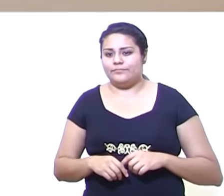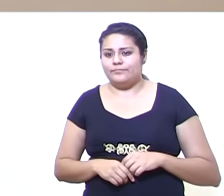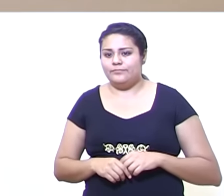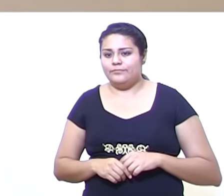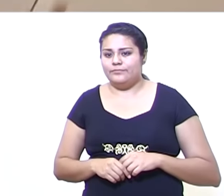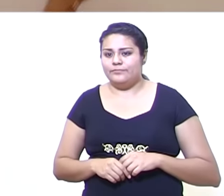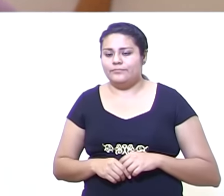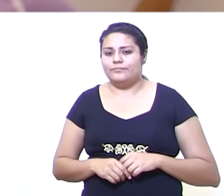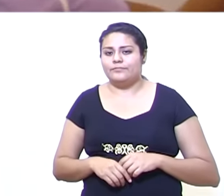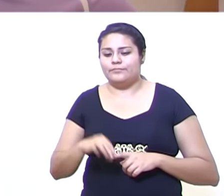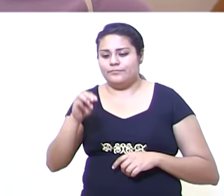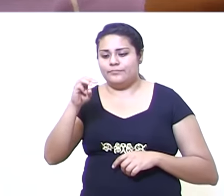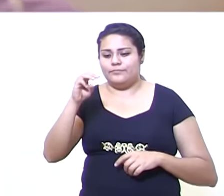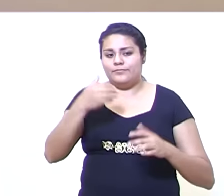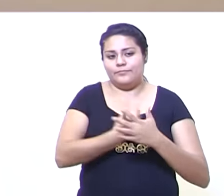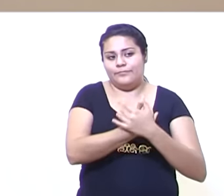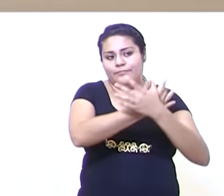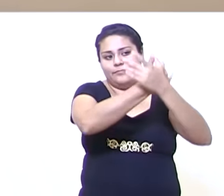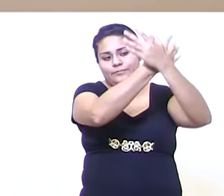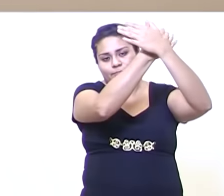elementos. Mariposas.